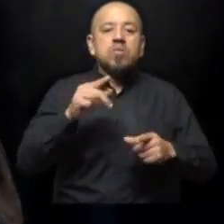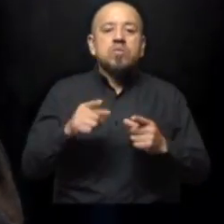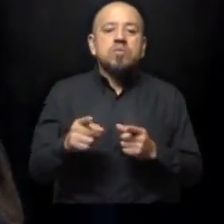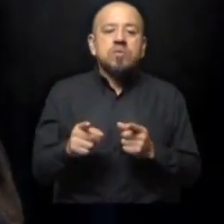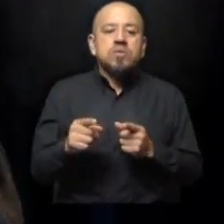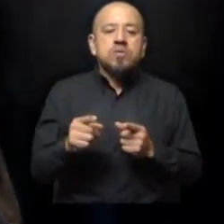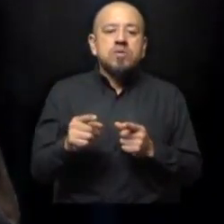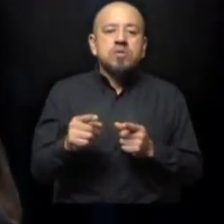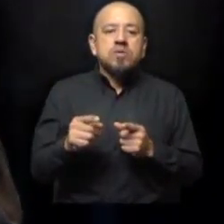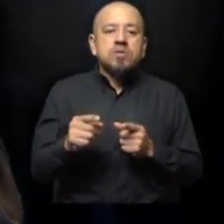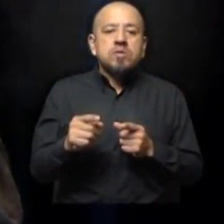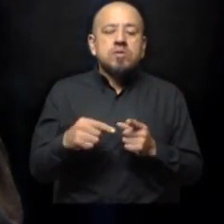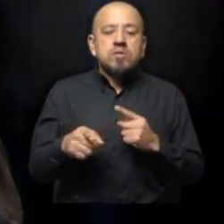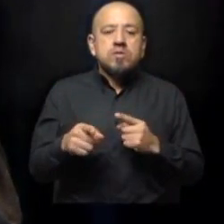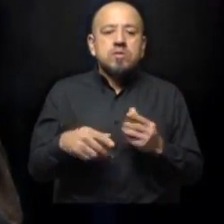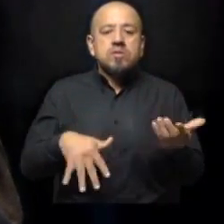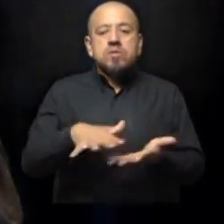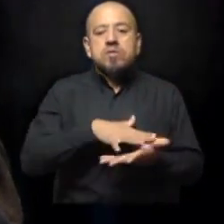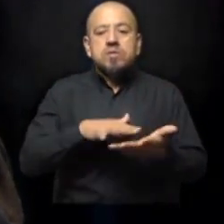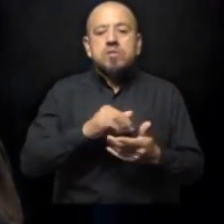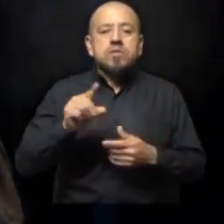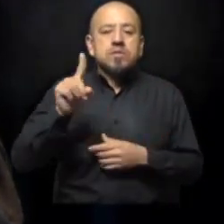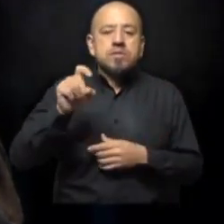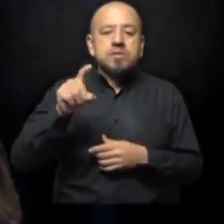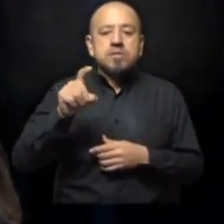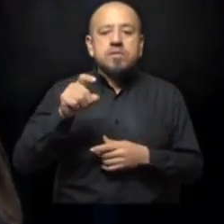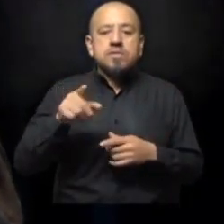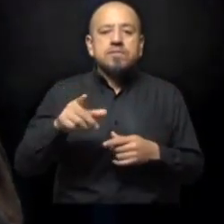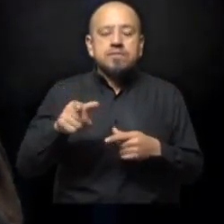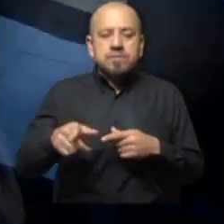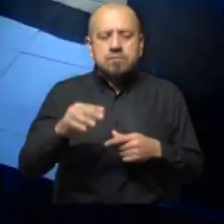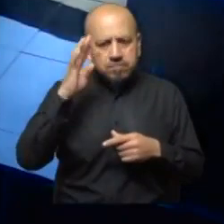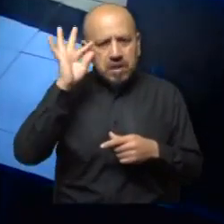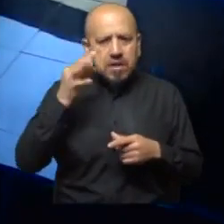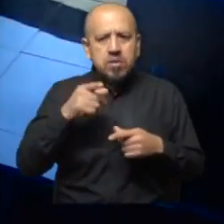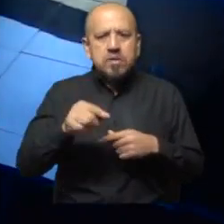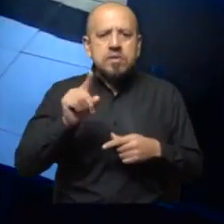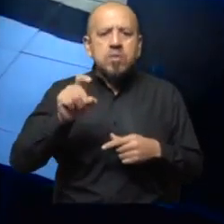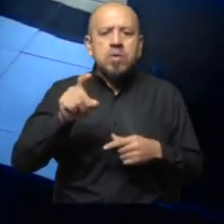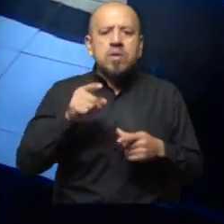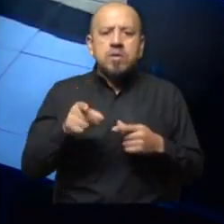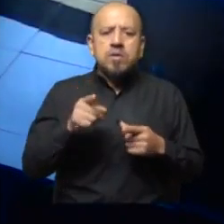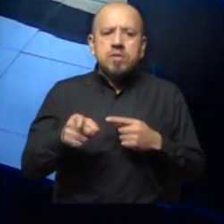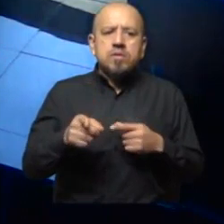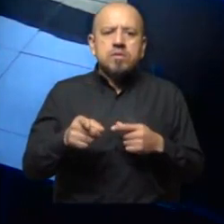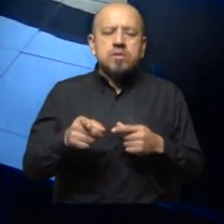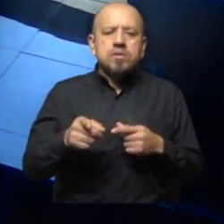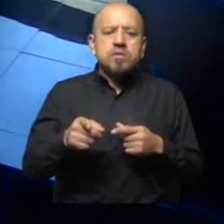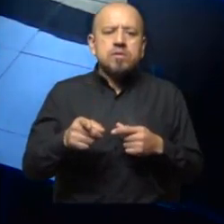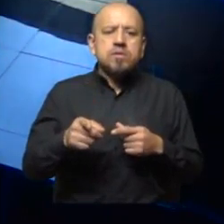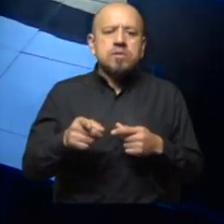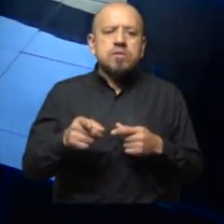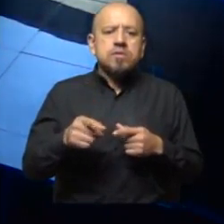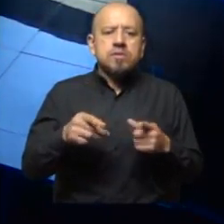que está en el barrio de la aguada y creo que es elevar de la aguada de donde naciste y